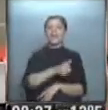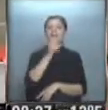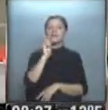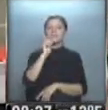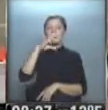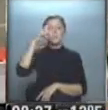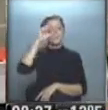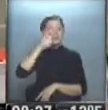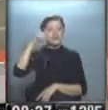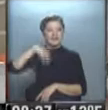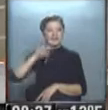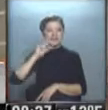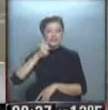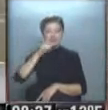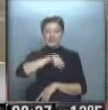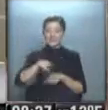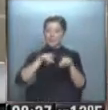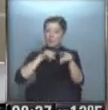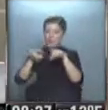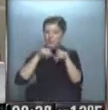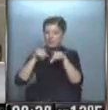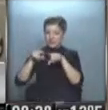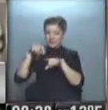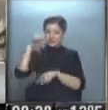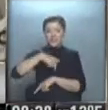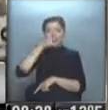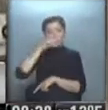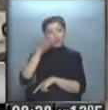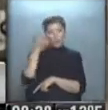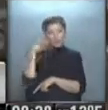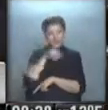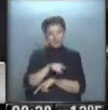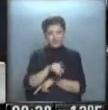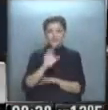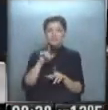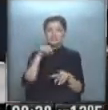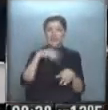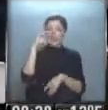Pernía en la competencia realizada en el día de ayer y de carácter nocturno.